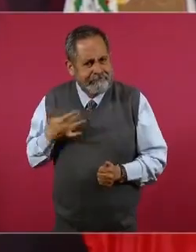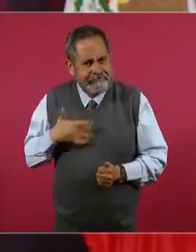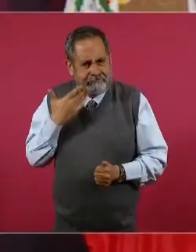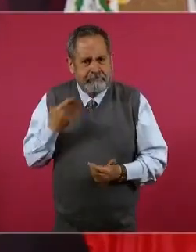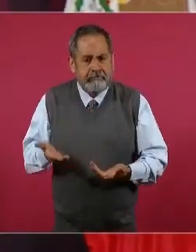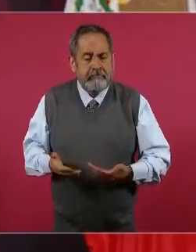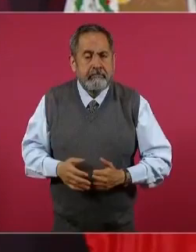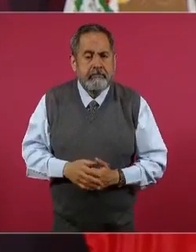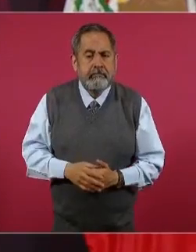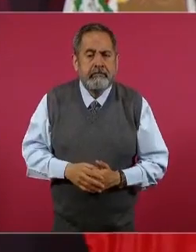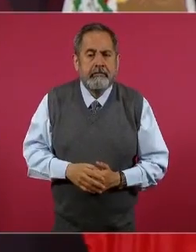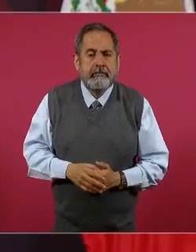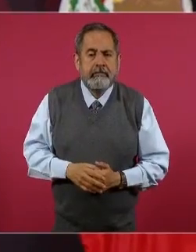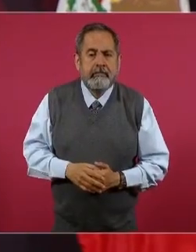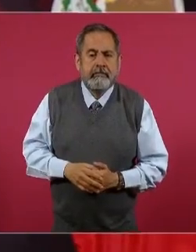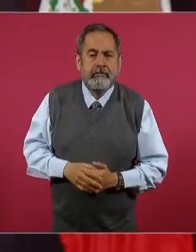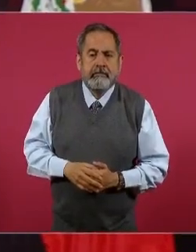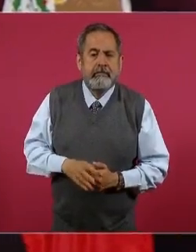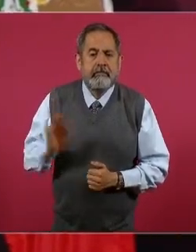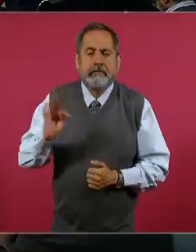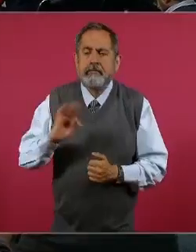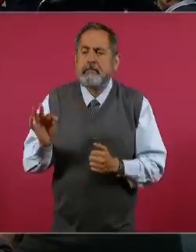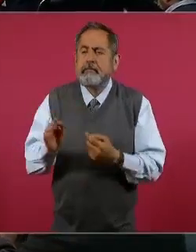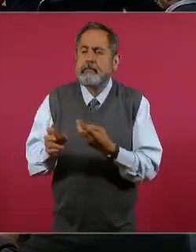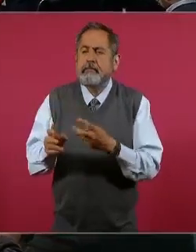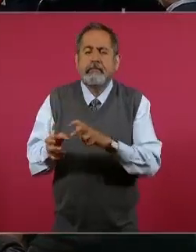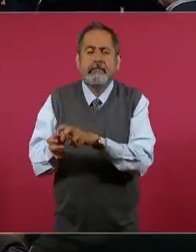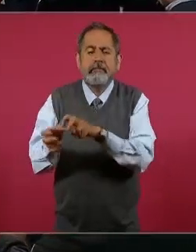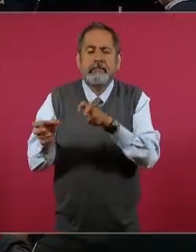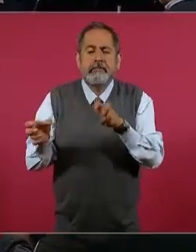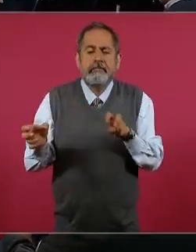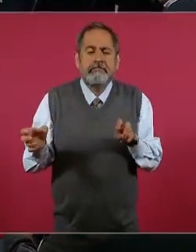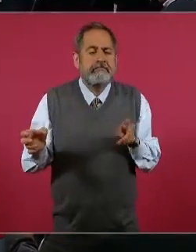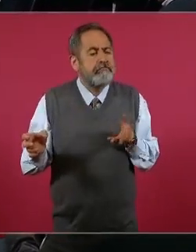Si ellos se alejan de su comunidad,